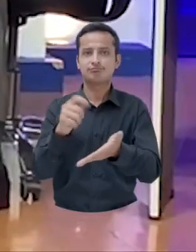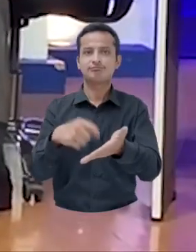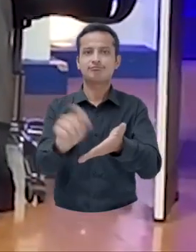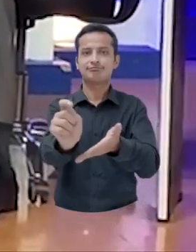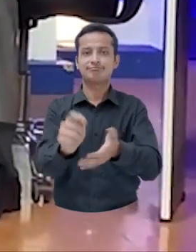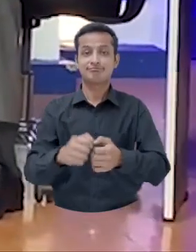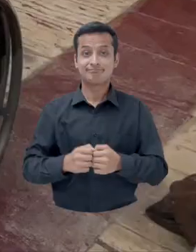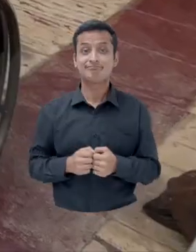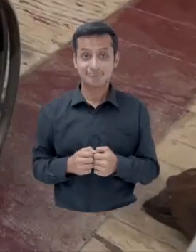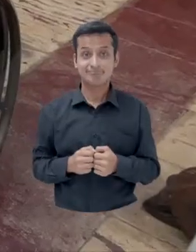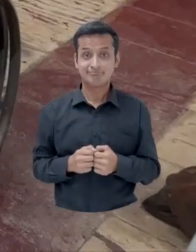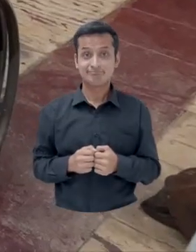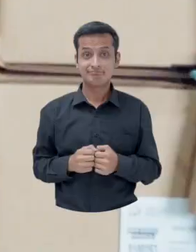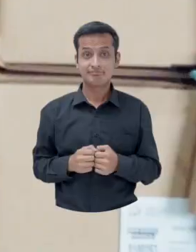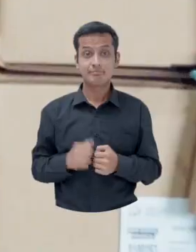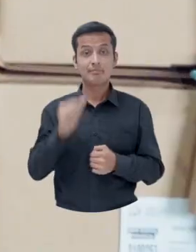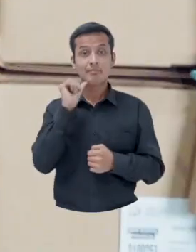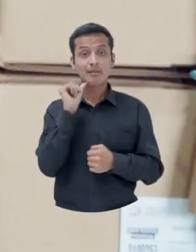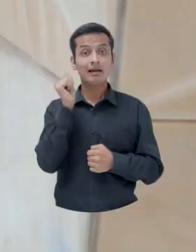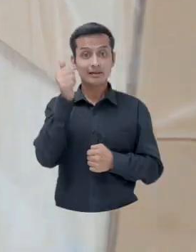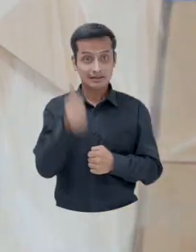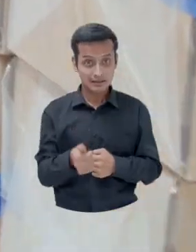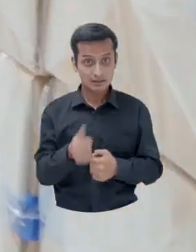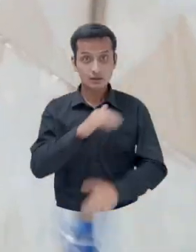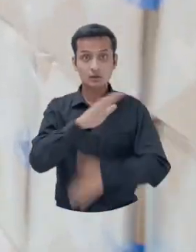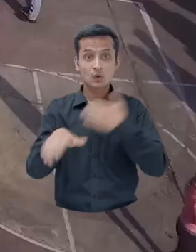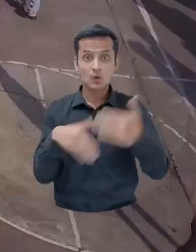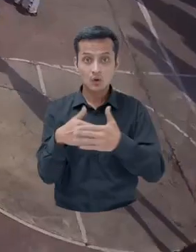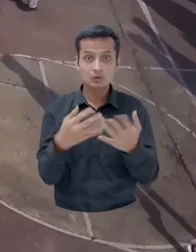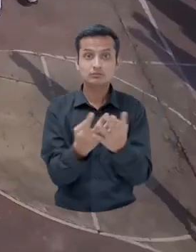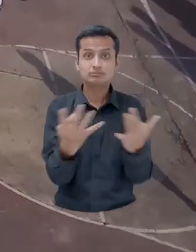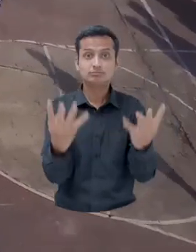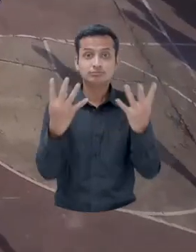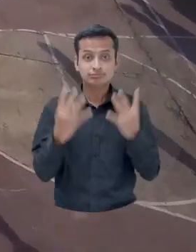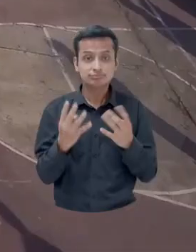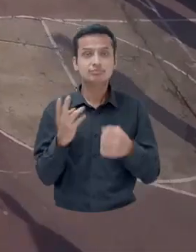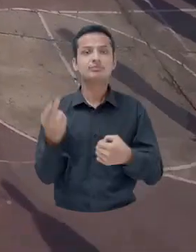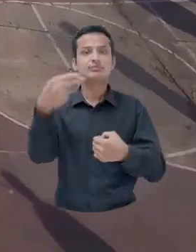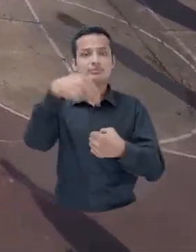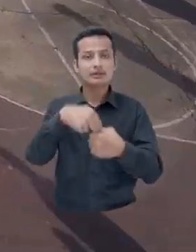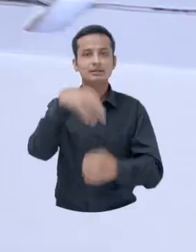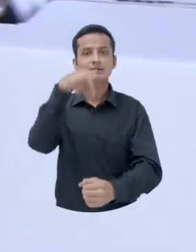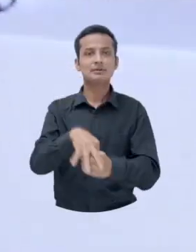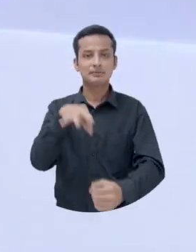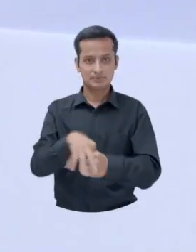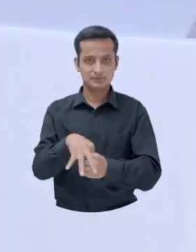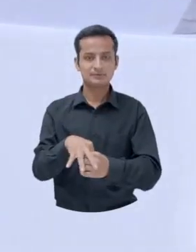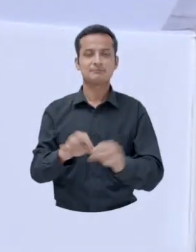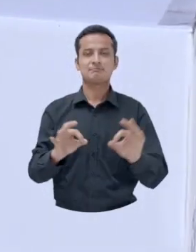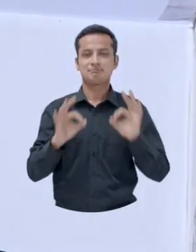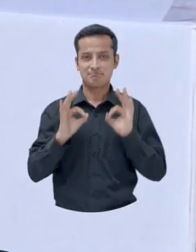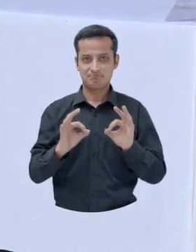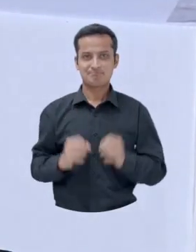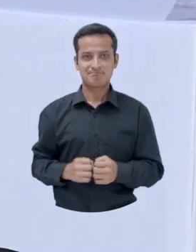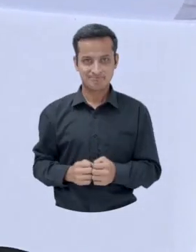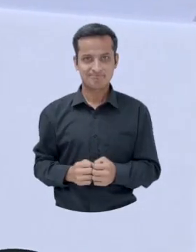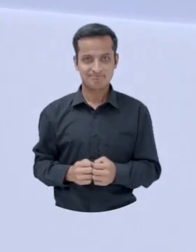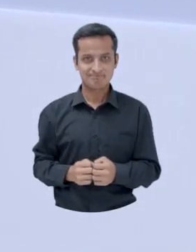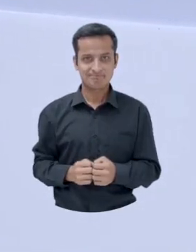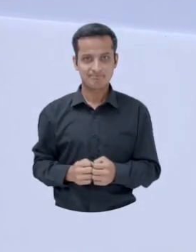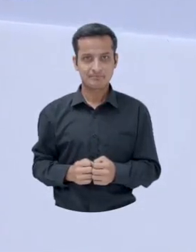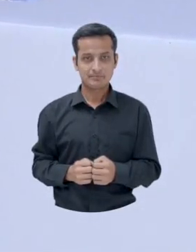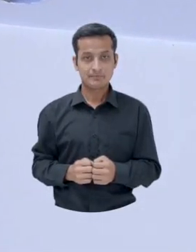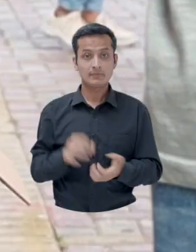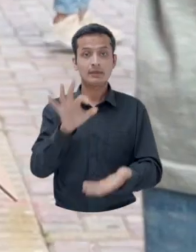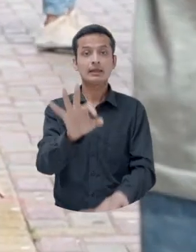del calendario electoral. Es así como mañana todos acudiremos a las urnas a expresar nuestra